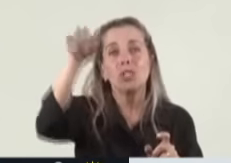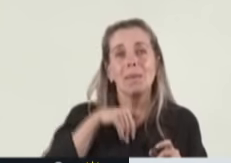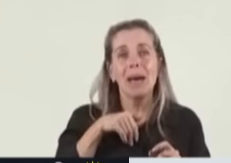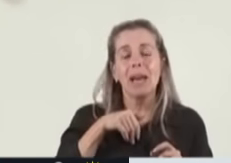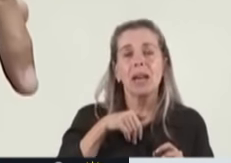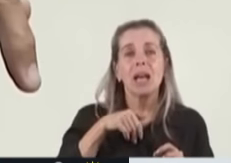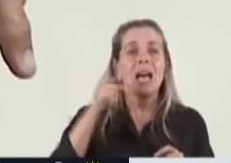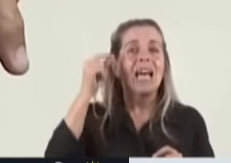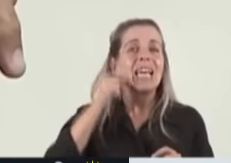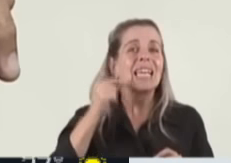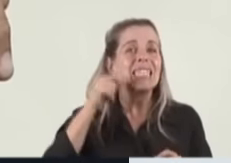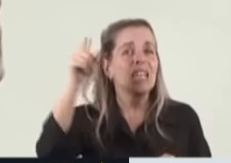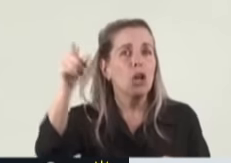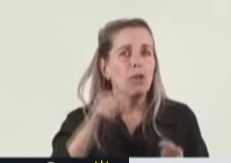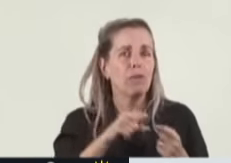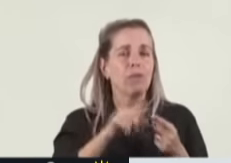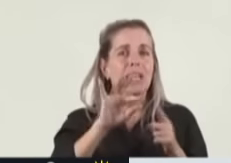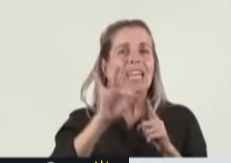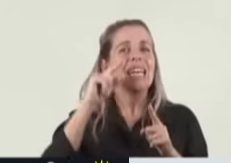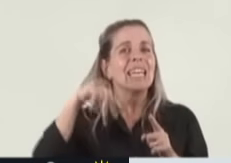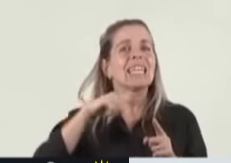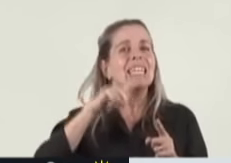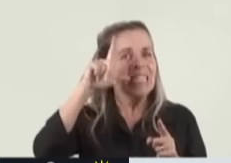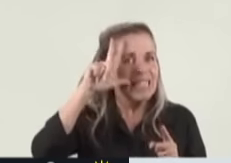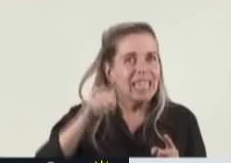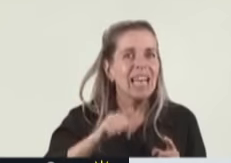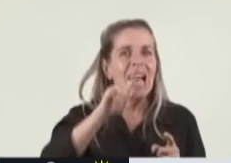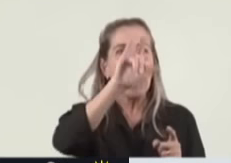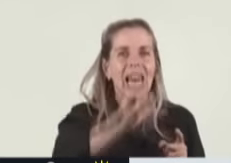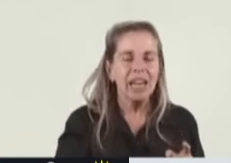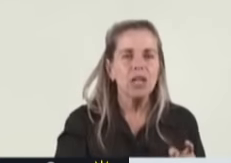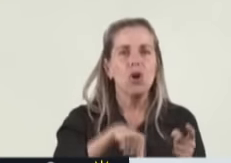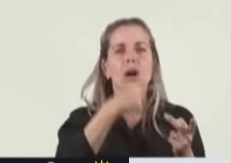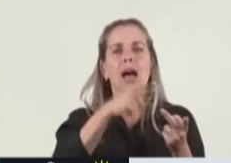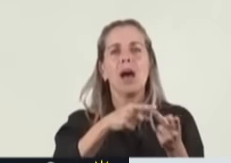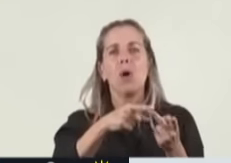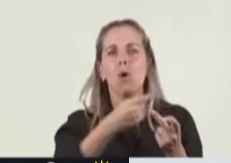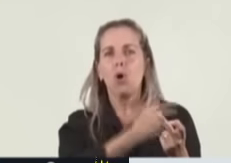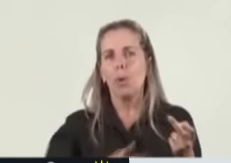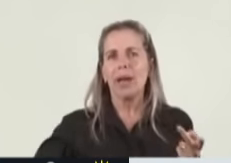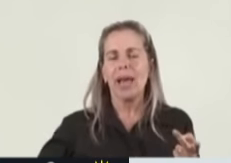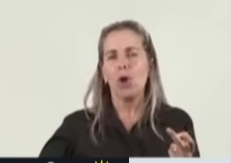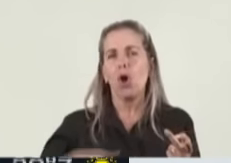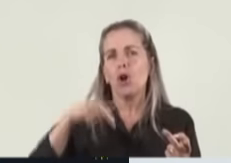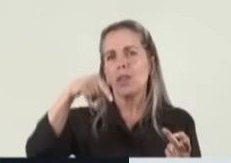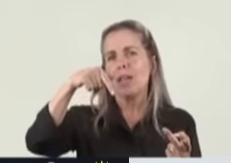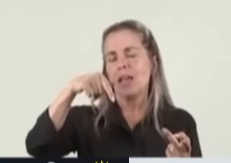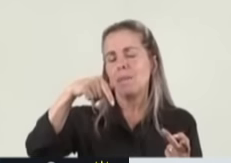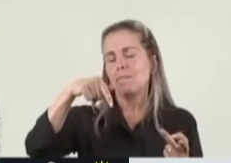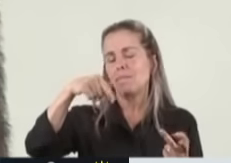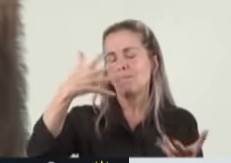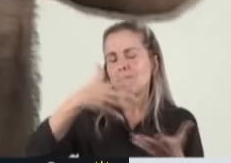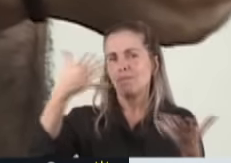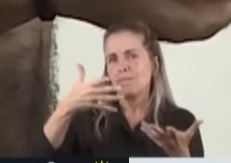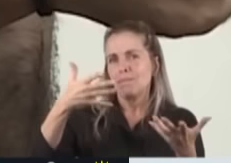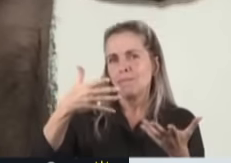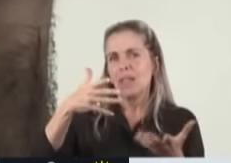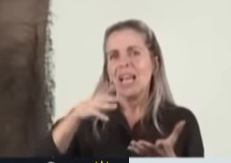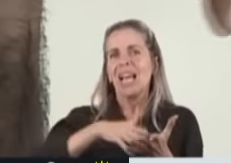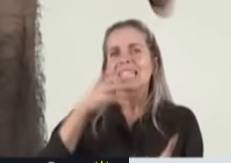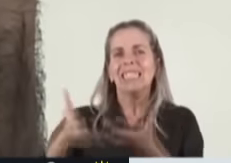Aires, Ricardo Quintela de La Rioja, Gustavo Melella de Tierra del Fuego y Gildo Infran de Formosa? Y el por